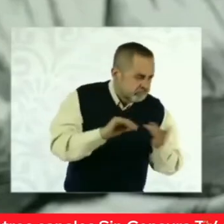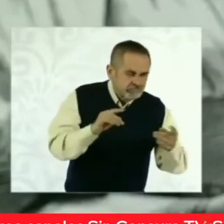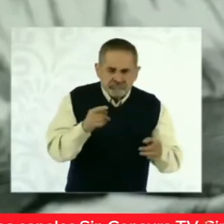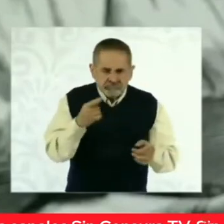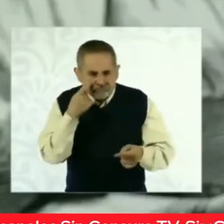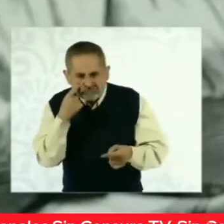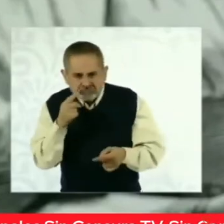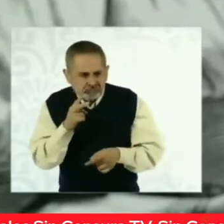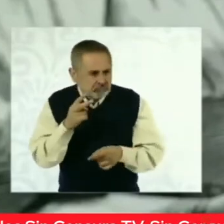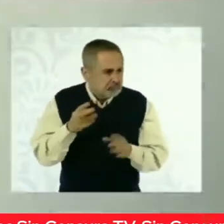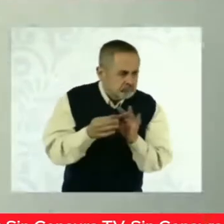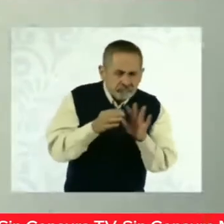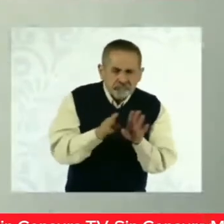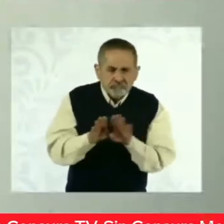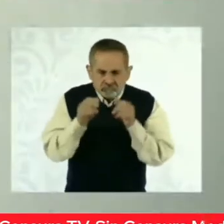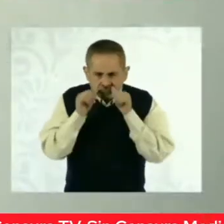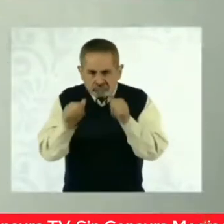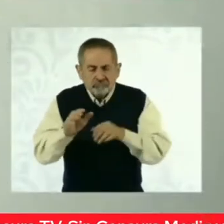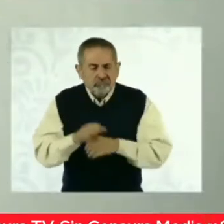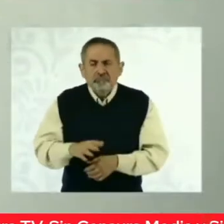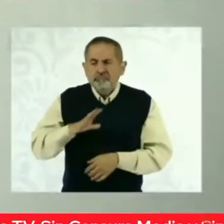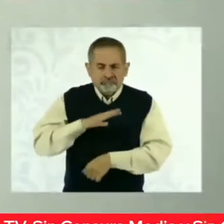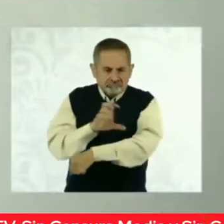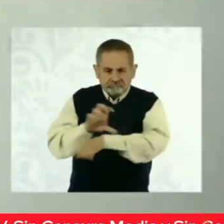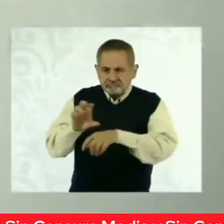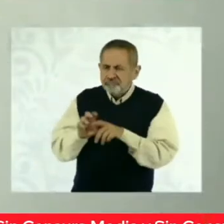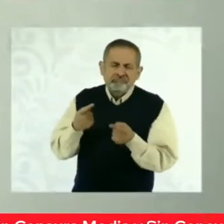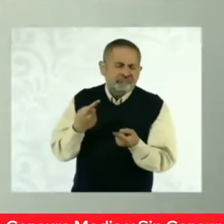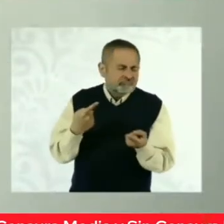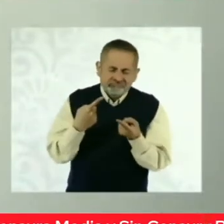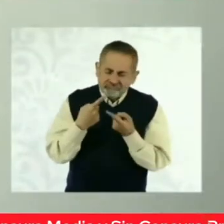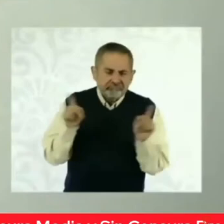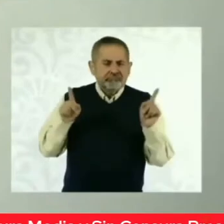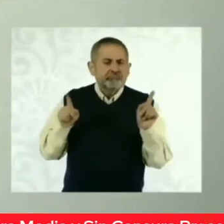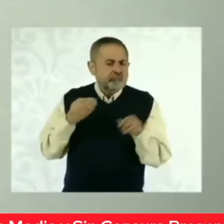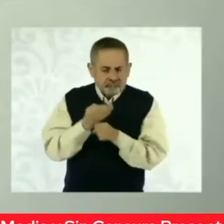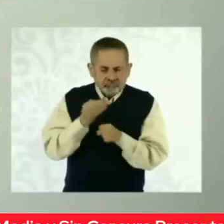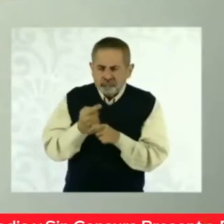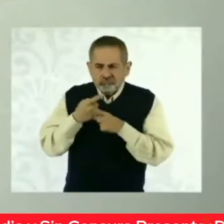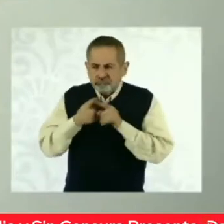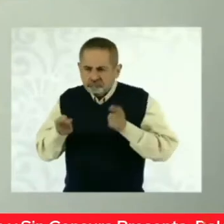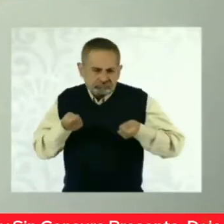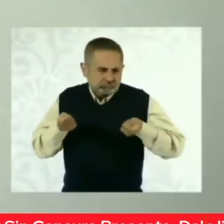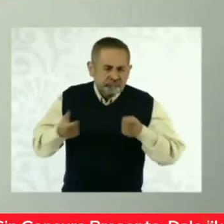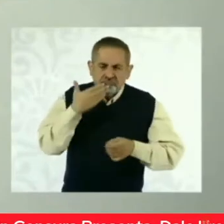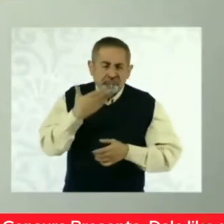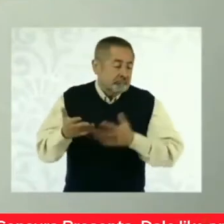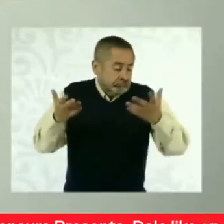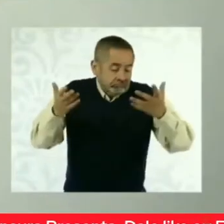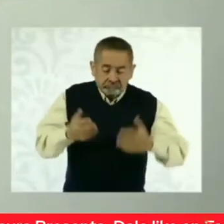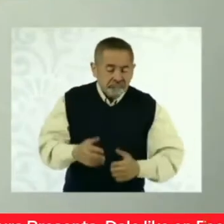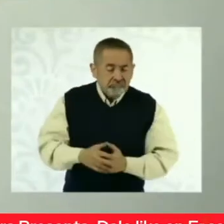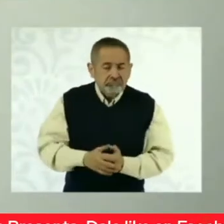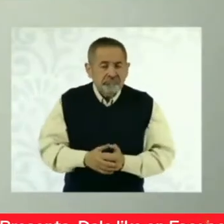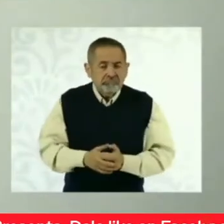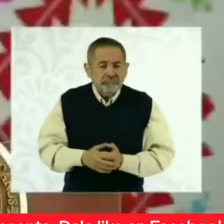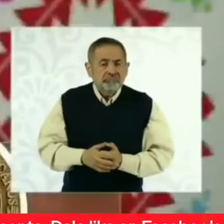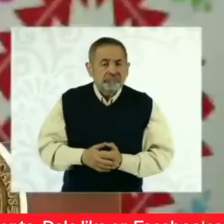estar pendiente, hay una coordinación distinta ahora. Entonces, sin